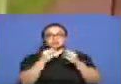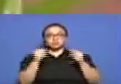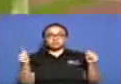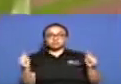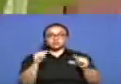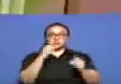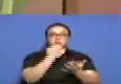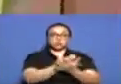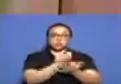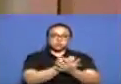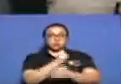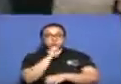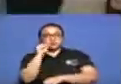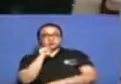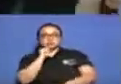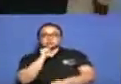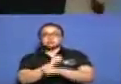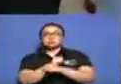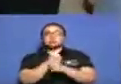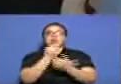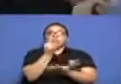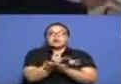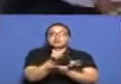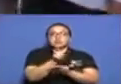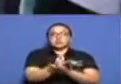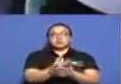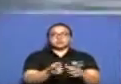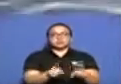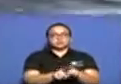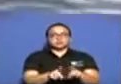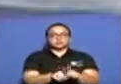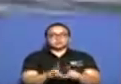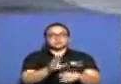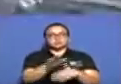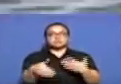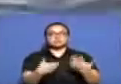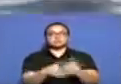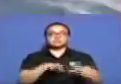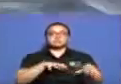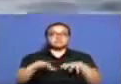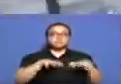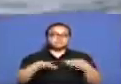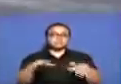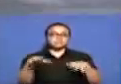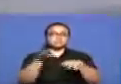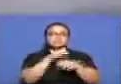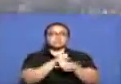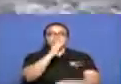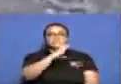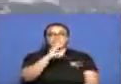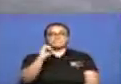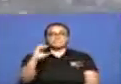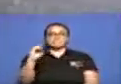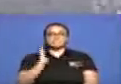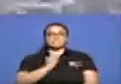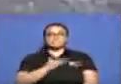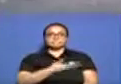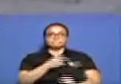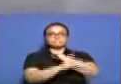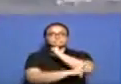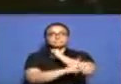económicos, sociales y financieros de todas las actividades que generan las cooperativas en el territorio de